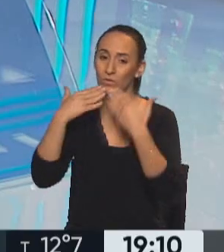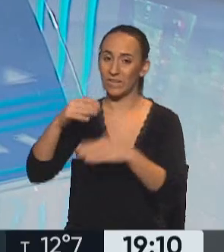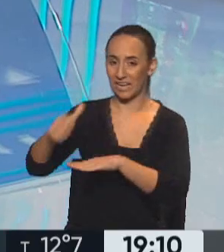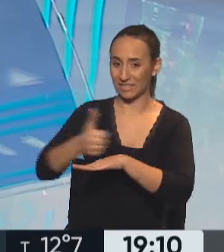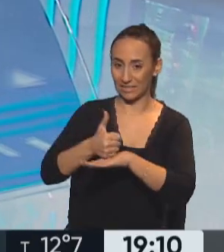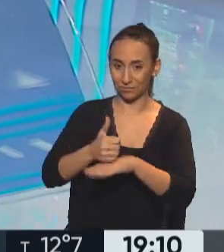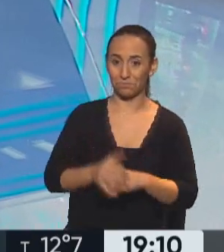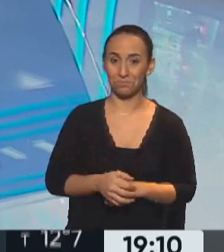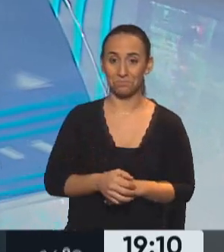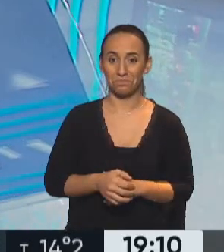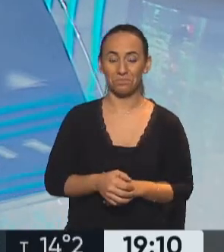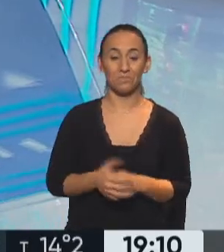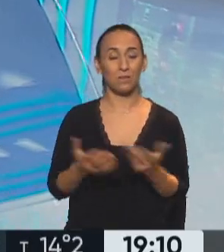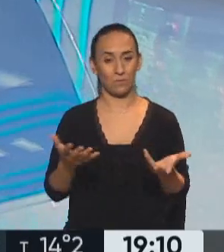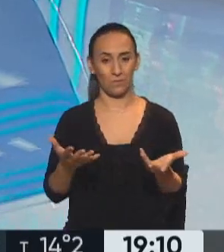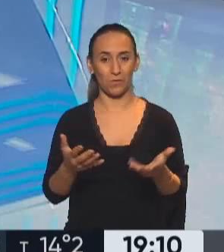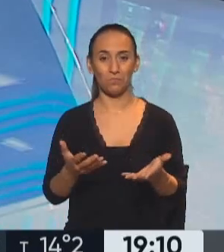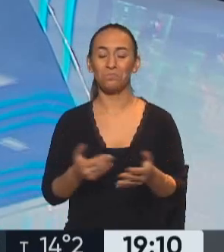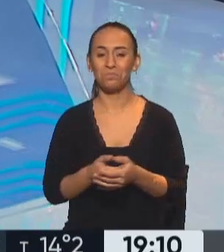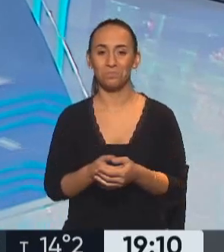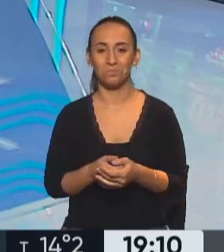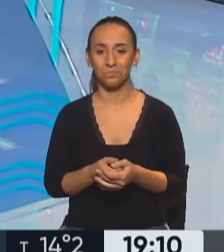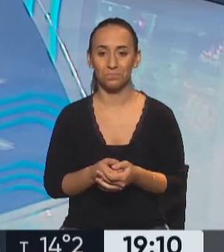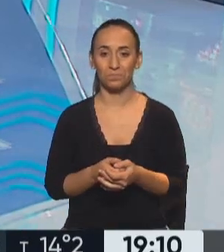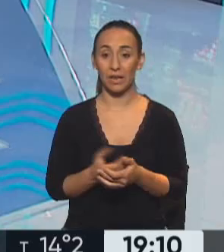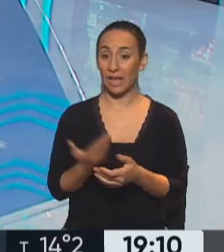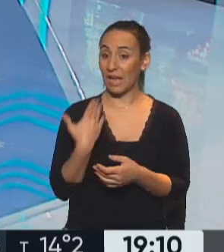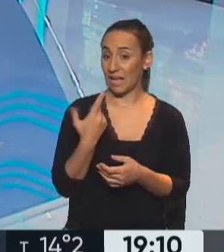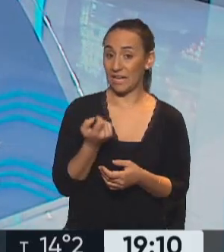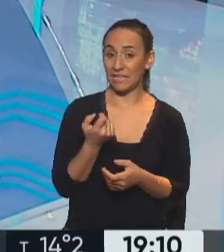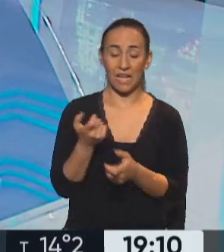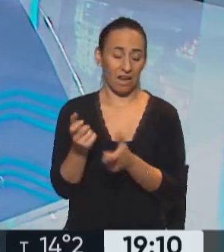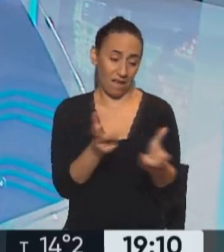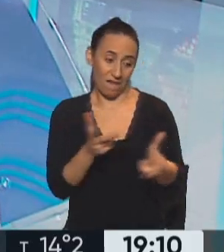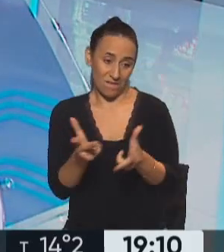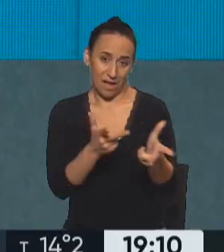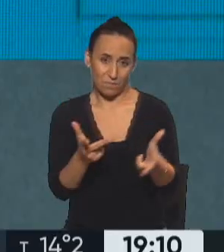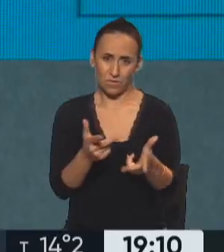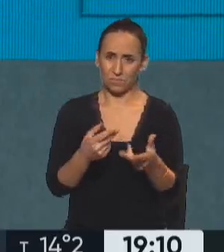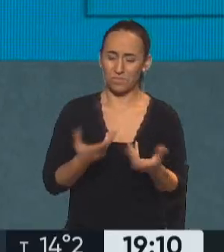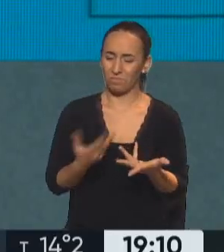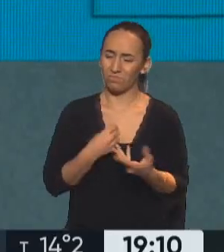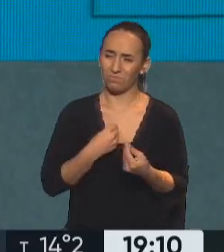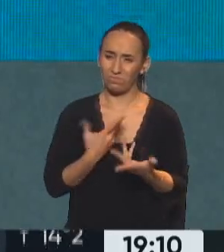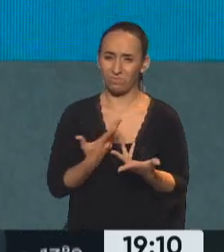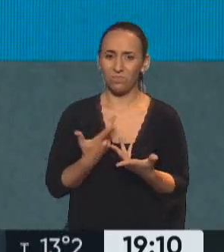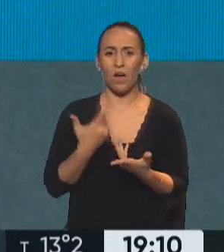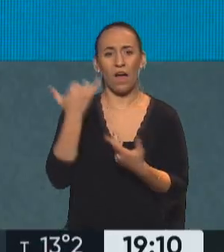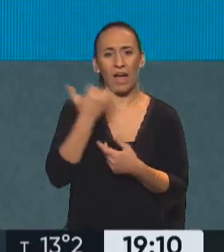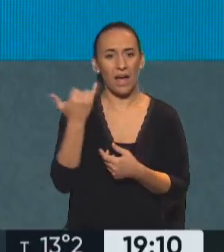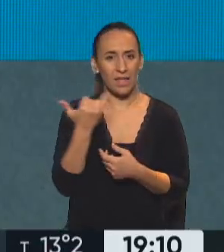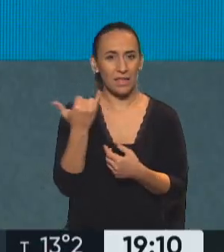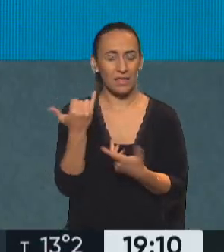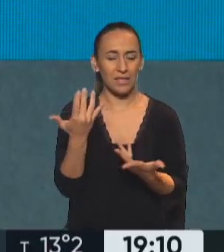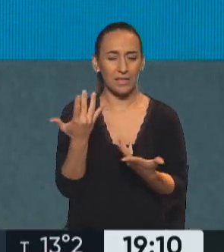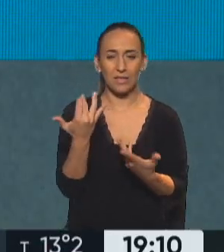Gracias por venir. No faltaba más. Muchas gracias, León. Bienvenido. Recién decíamos con los colegas tan lejos y tan cerca los diferentes protagonismos que